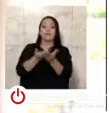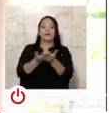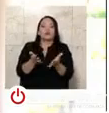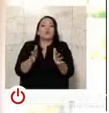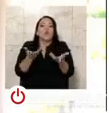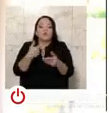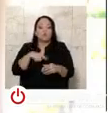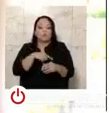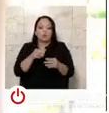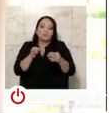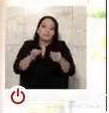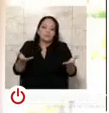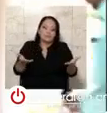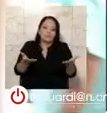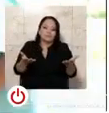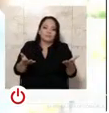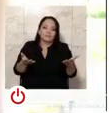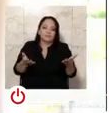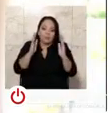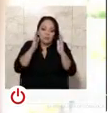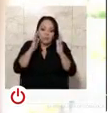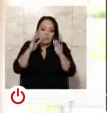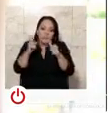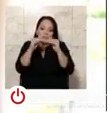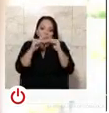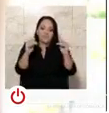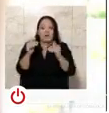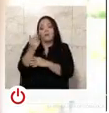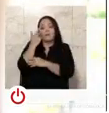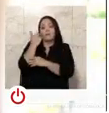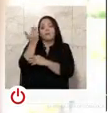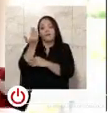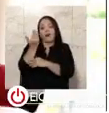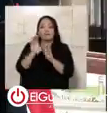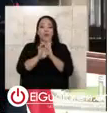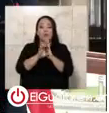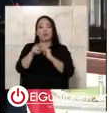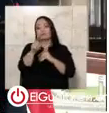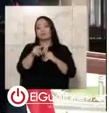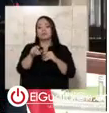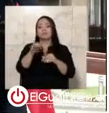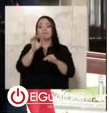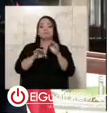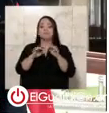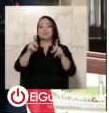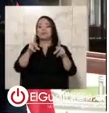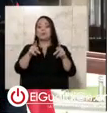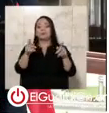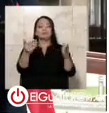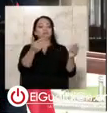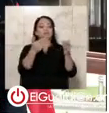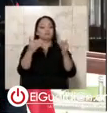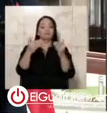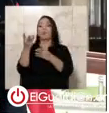determinando nosotros la brecha del primer nivel, porque es muy fácil cuando usted solo agarra población y cuánto va